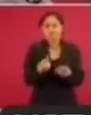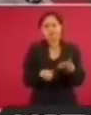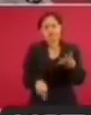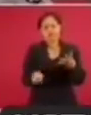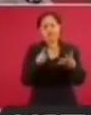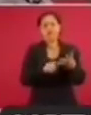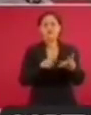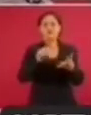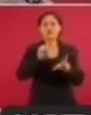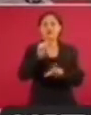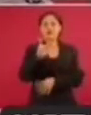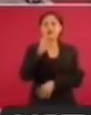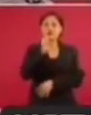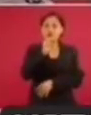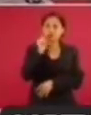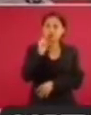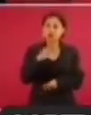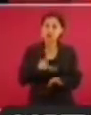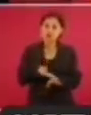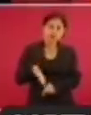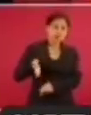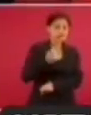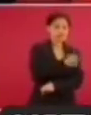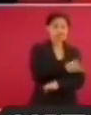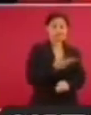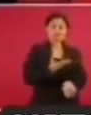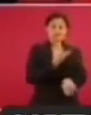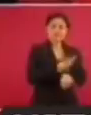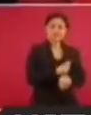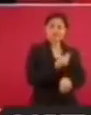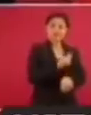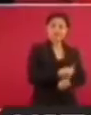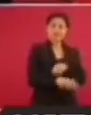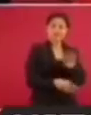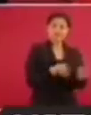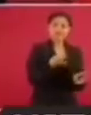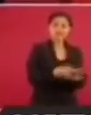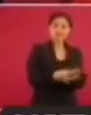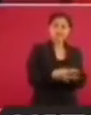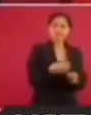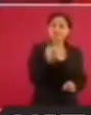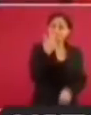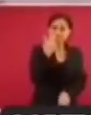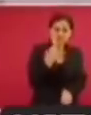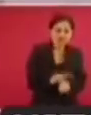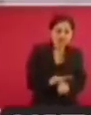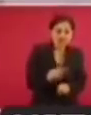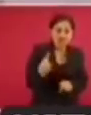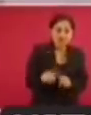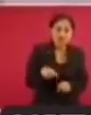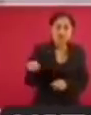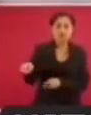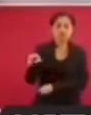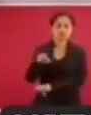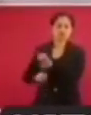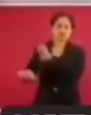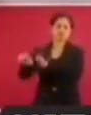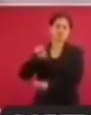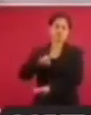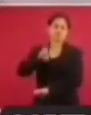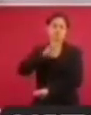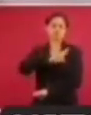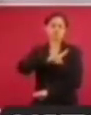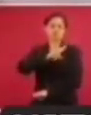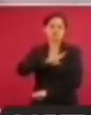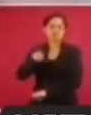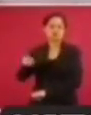mantenimiento y operación del helicóptero y de las empresas que los manejan por parte de las autoridades de la Dirección